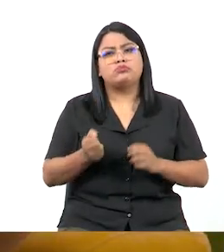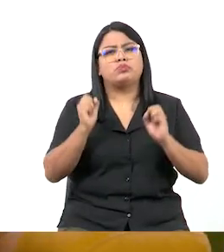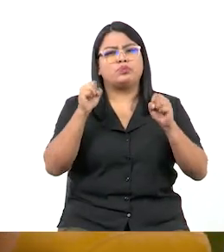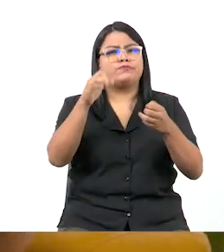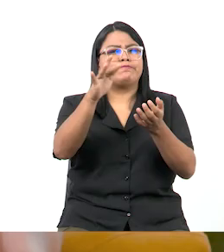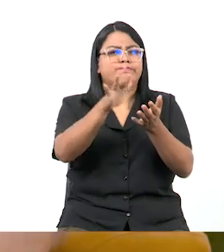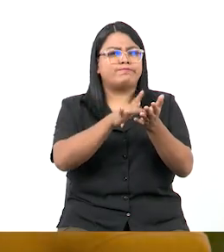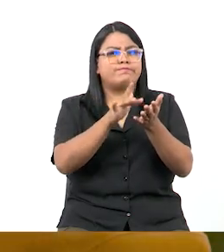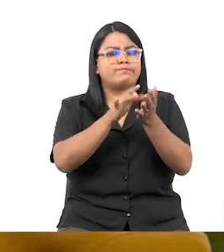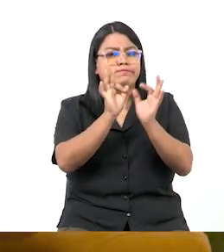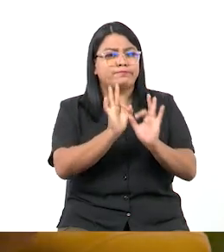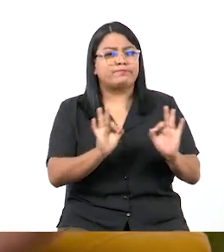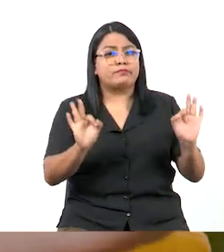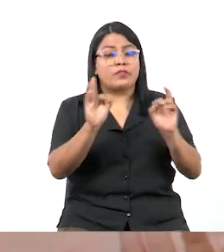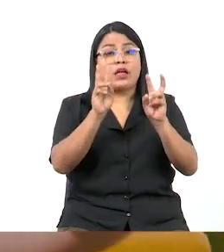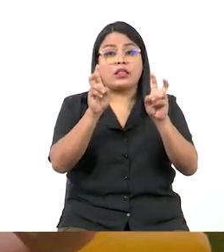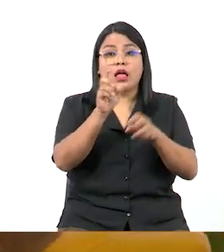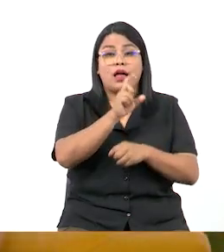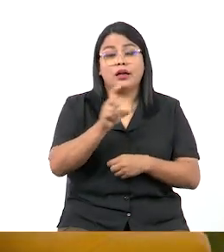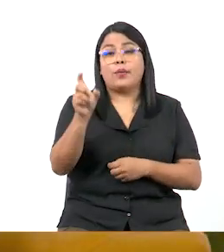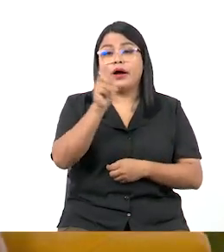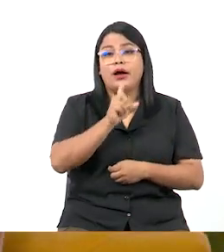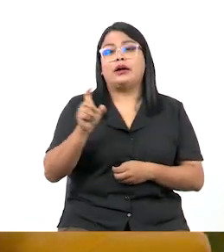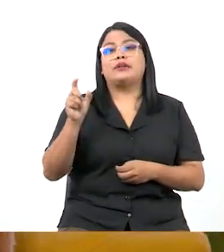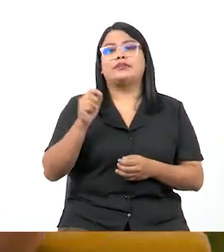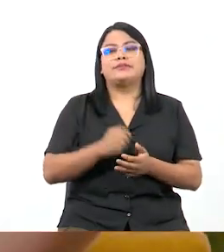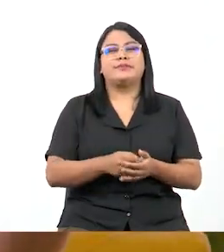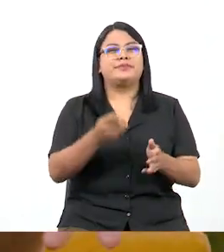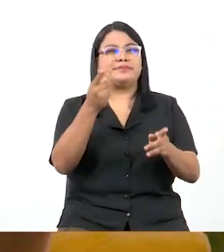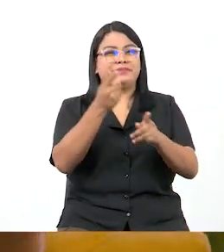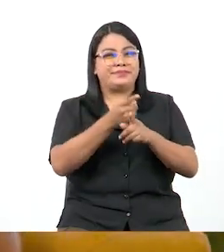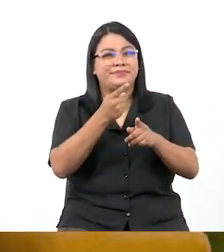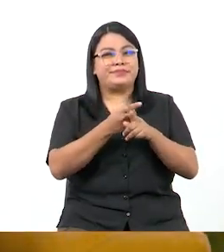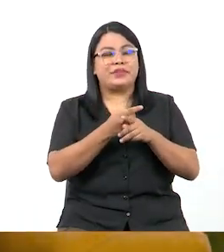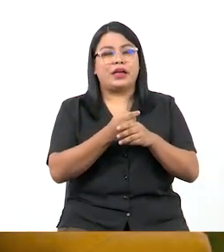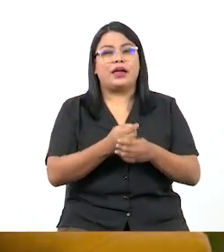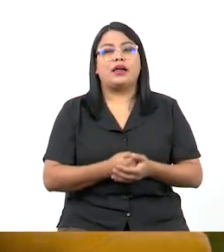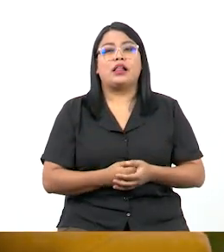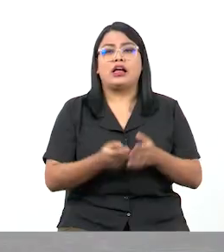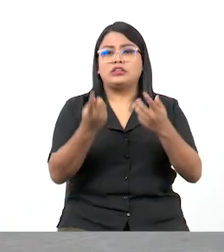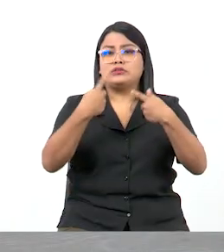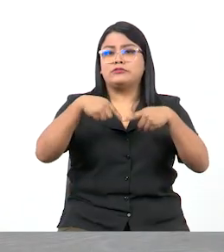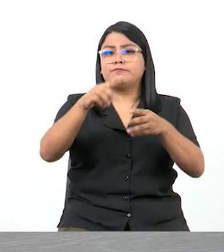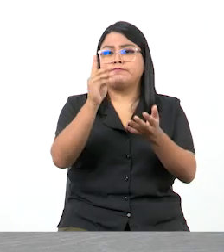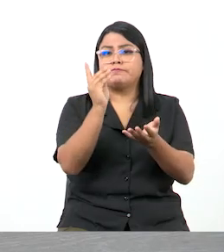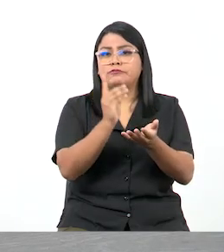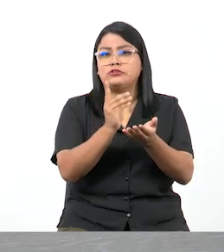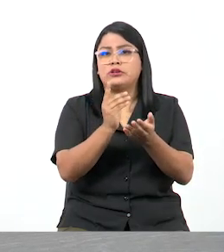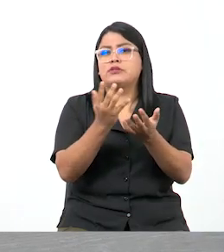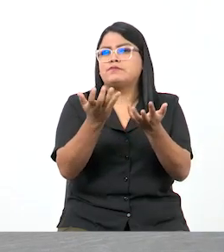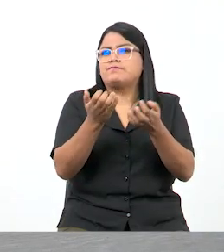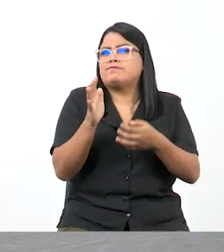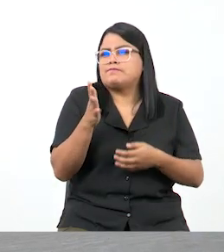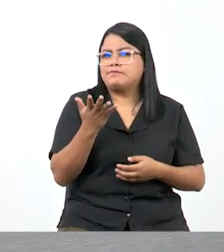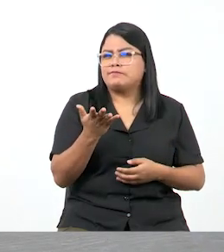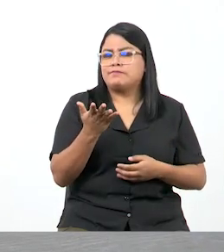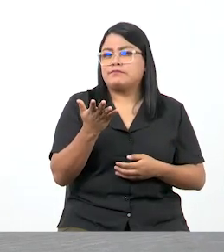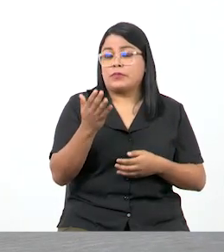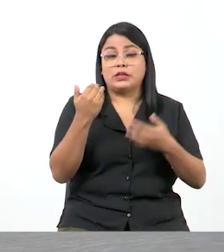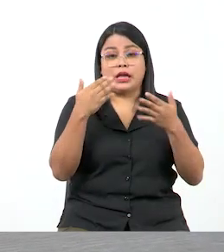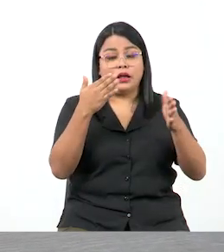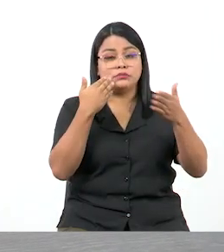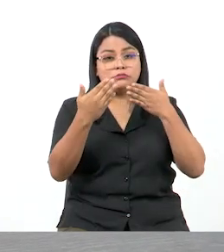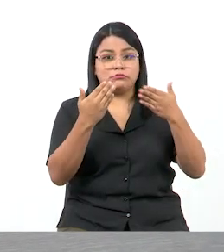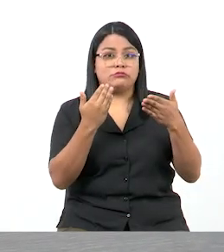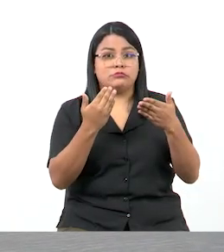y las estudiantes aprovechen de mejor forma cada contenido semanalmente. Así es, Paola. La secuencia didáctica lo